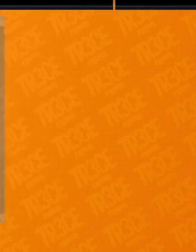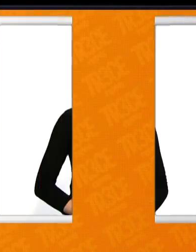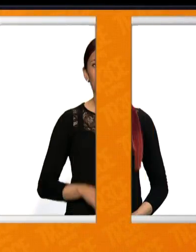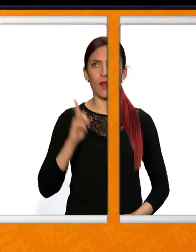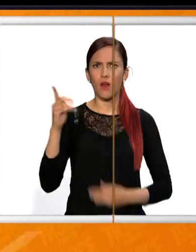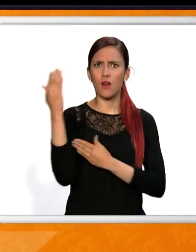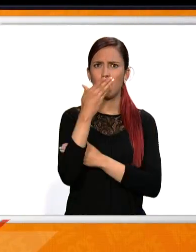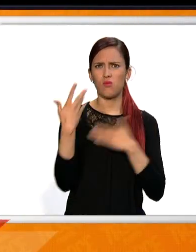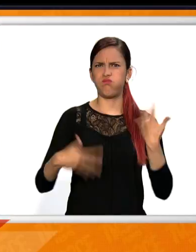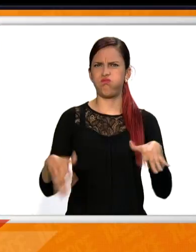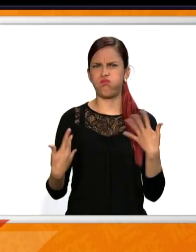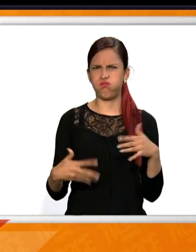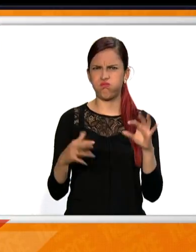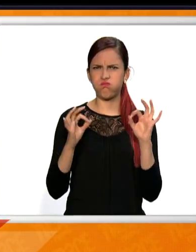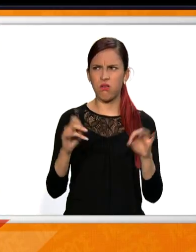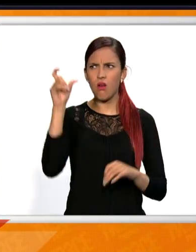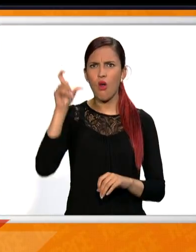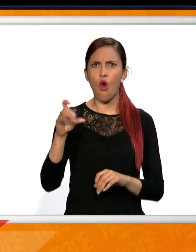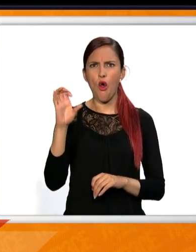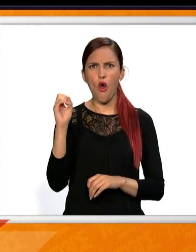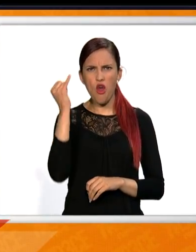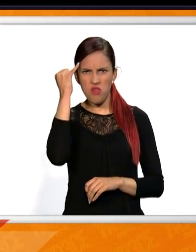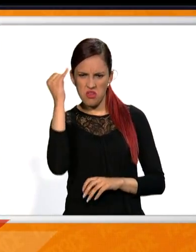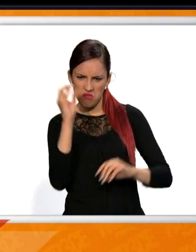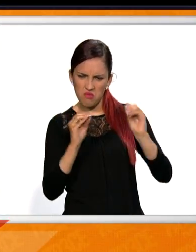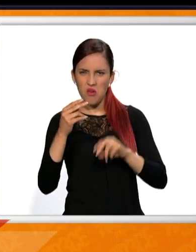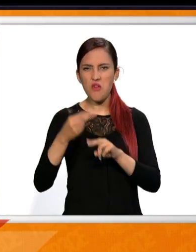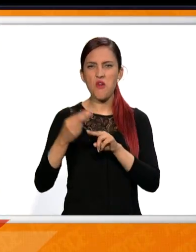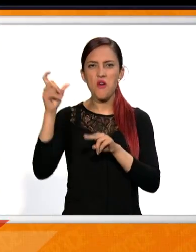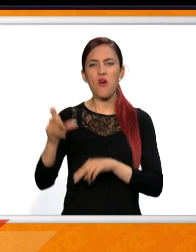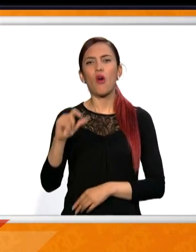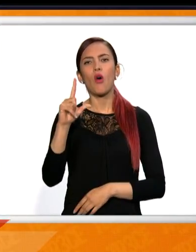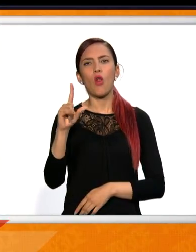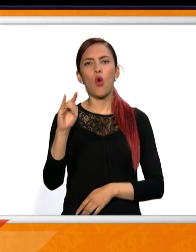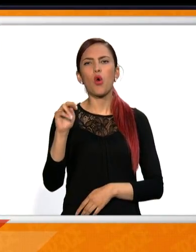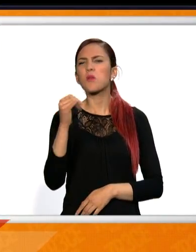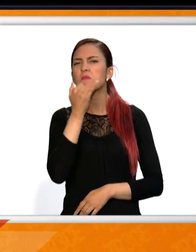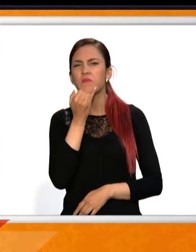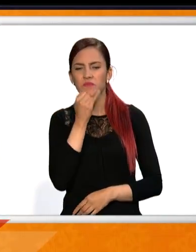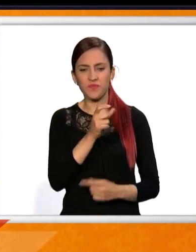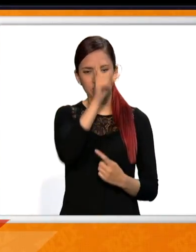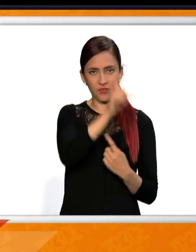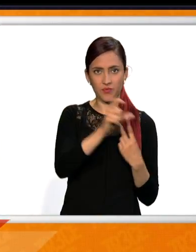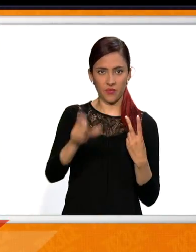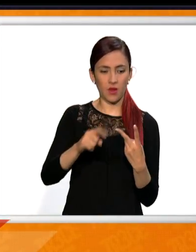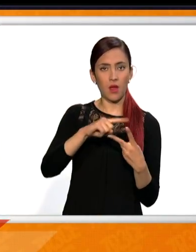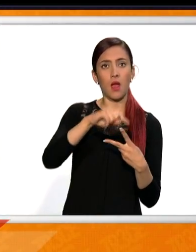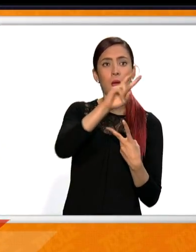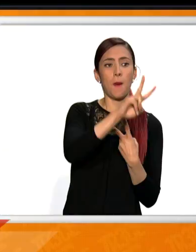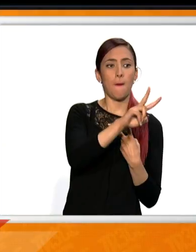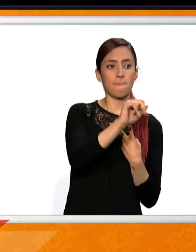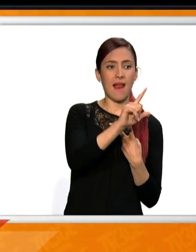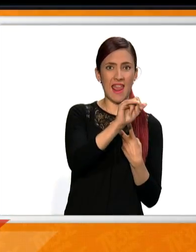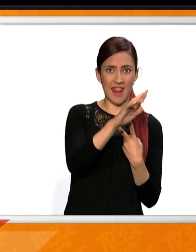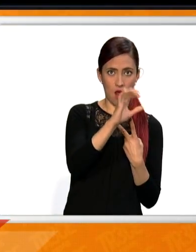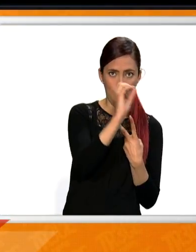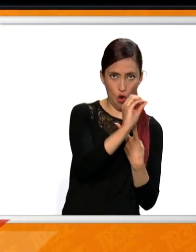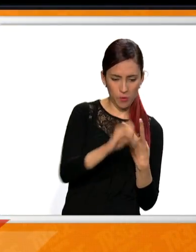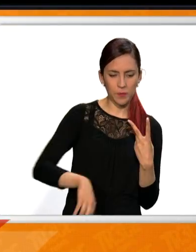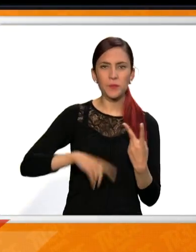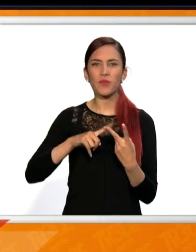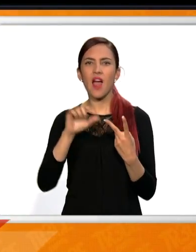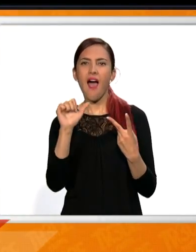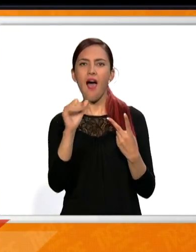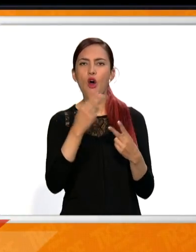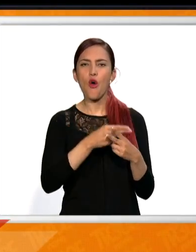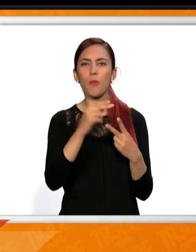Es una gran película del maestro Luc Besson que cuenta la historia de los agentes especiales Valerian y Laureline. Ellos trabajan juntos para